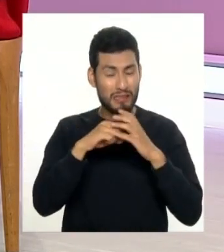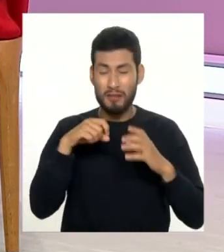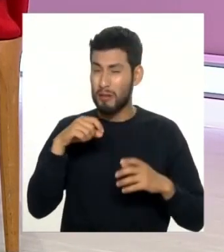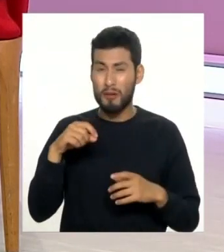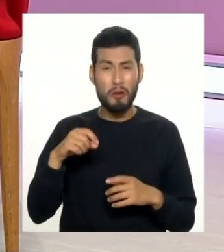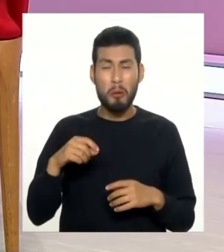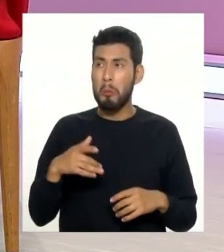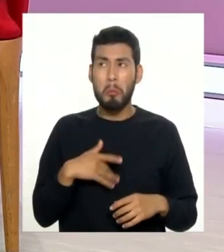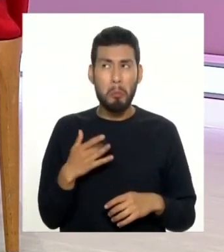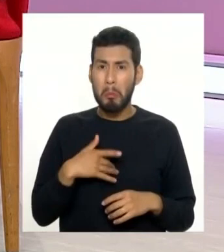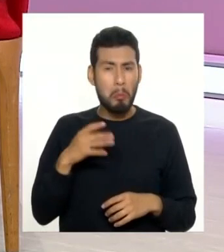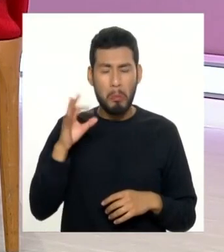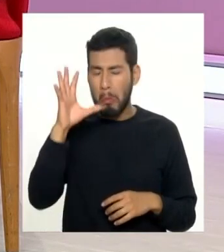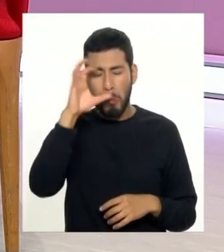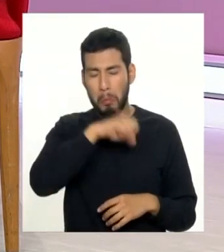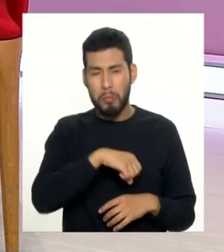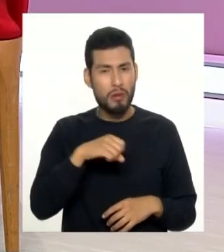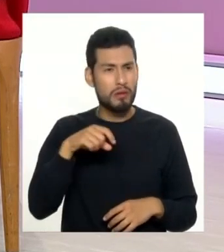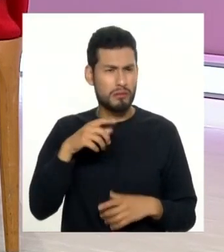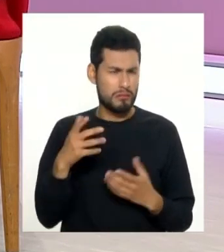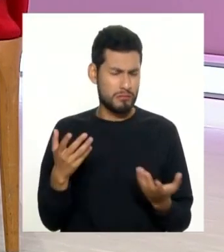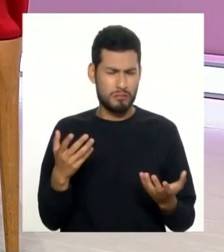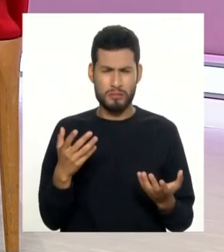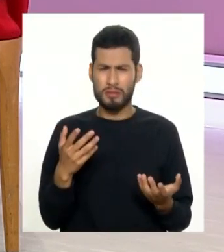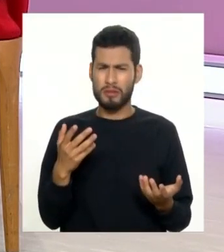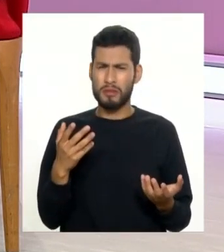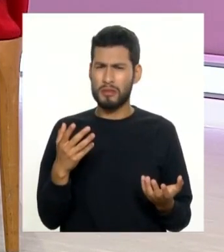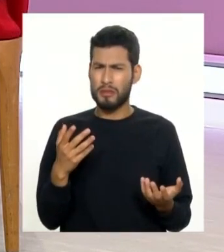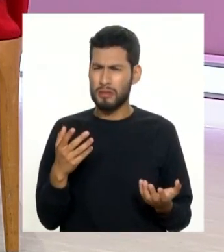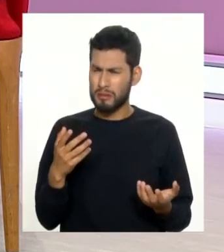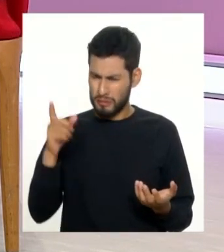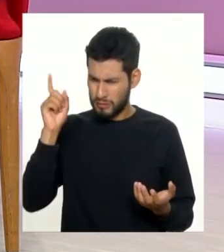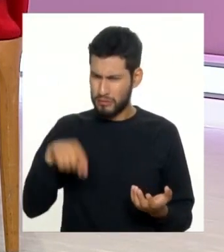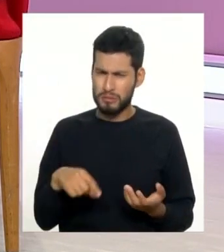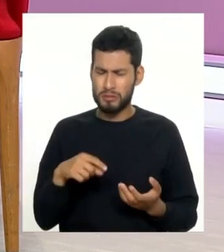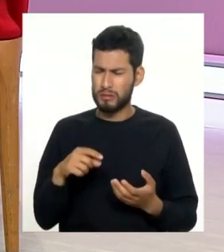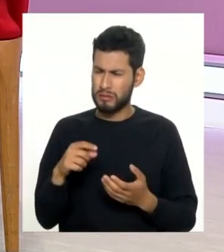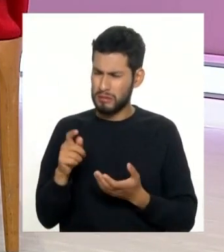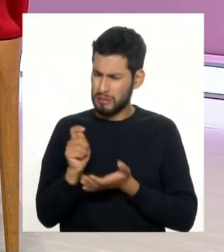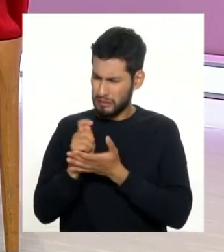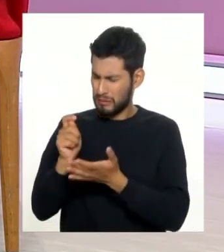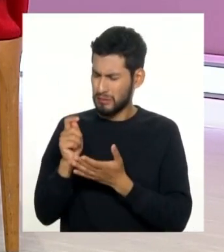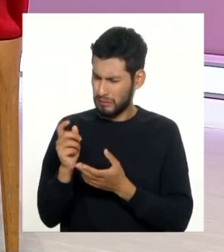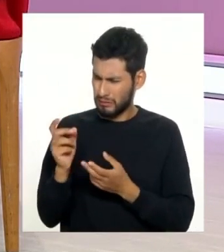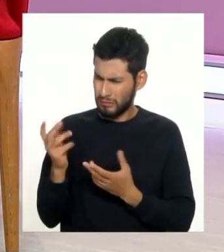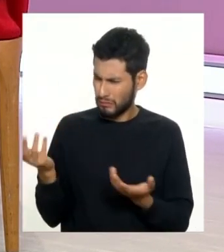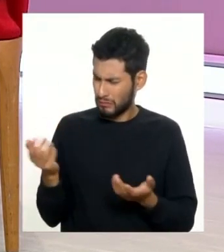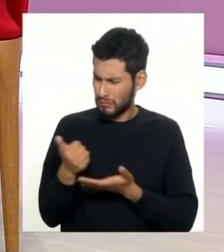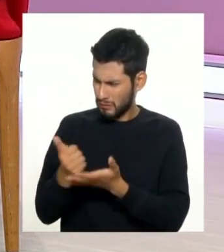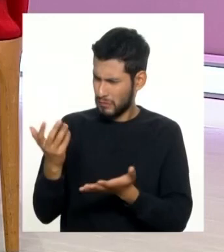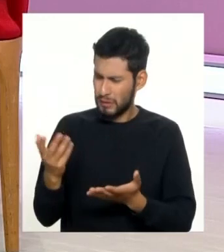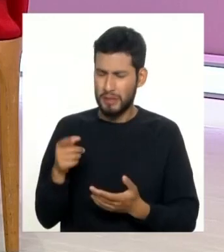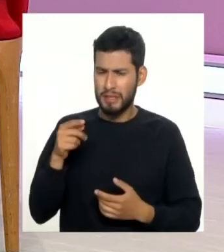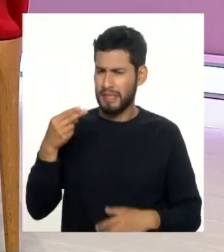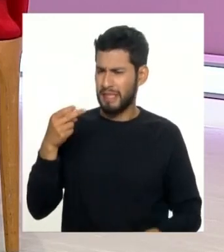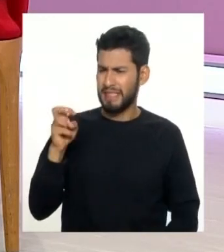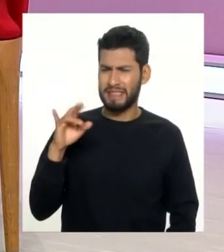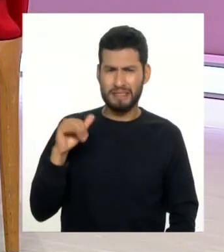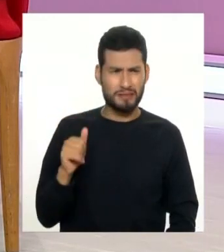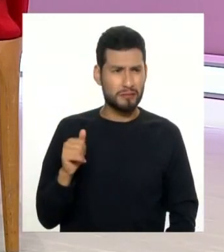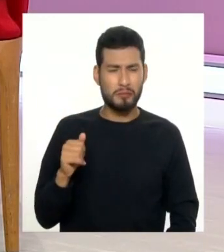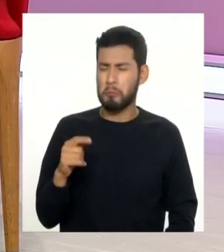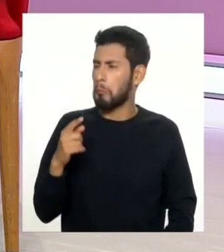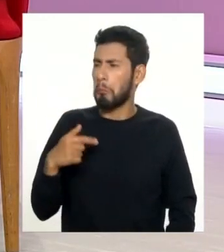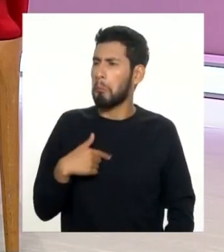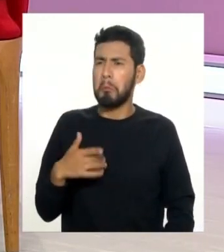no me molesta, ¿no debería ser intervenida, no debería ser tratada? O sea, la hernia, imaginemos que no te molesta